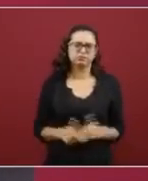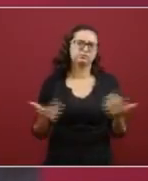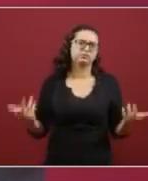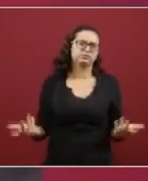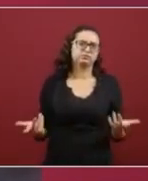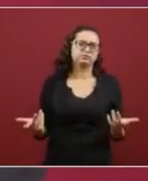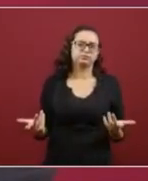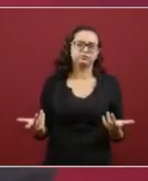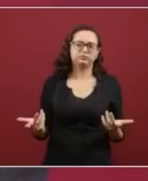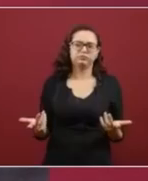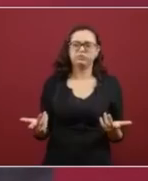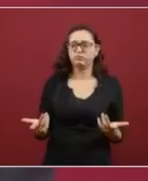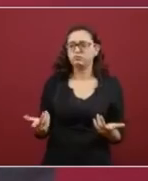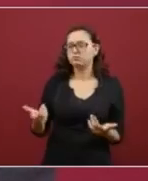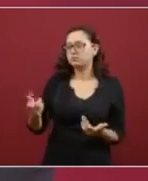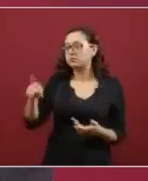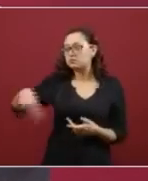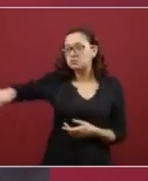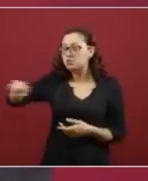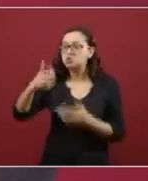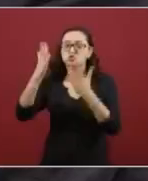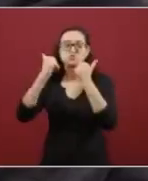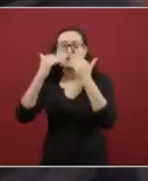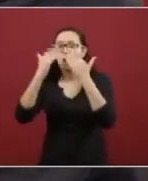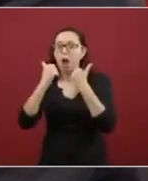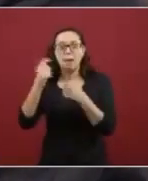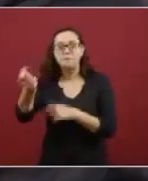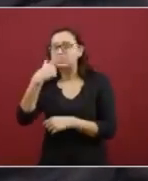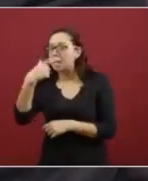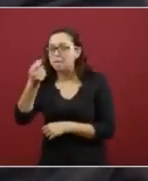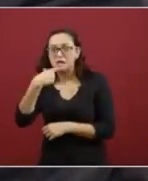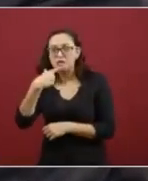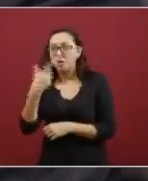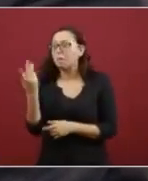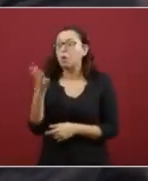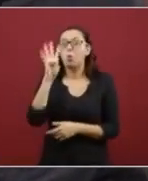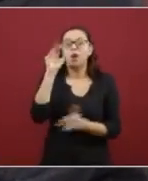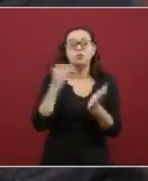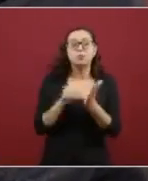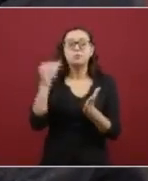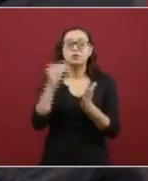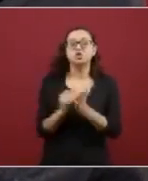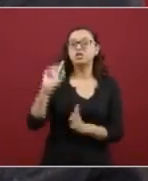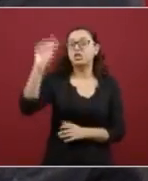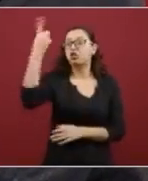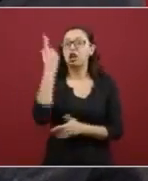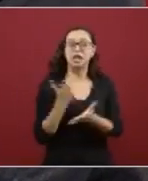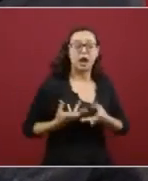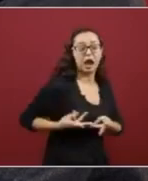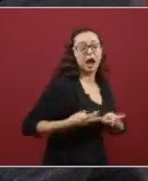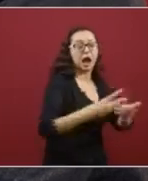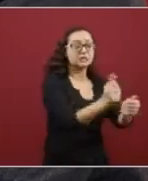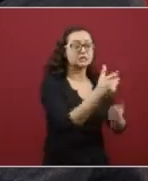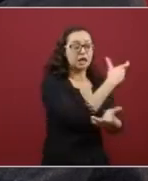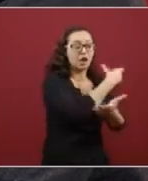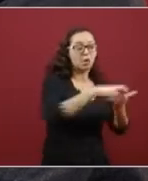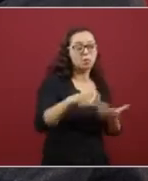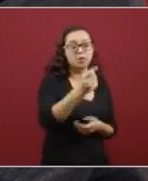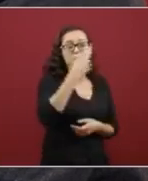4,000 millones de dólares a la compra de medicamentos, pero por la corrupción no hay medicamentos para la gente.